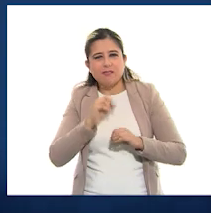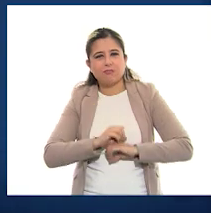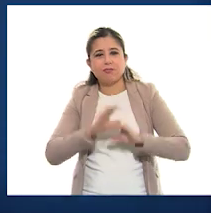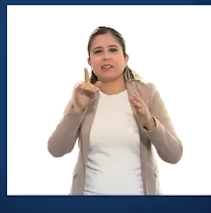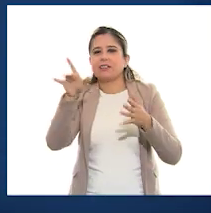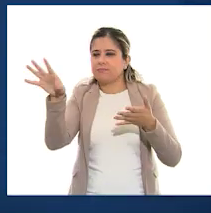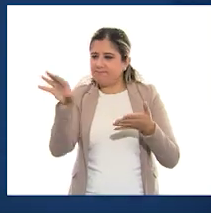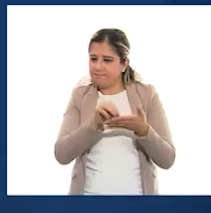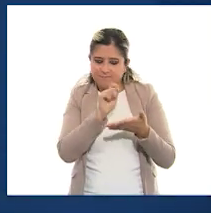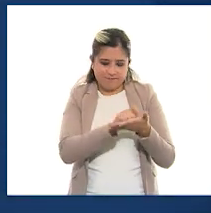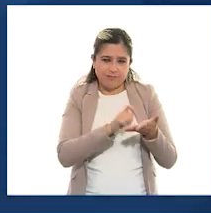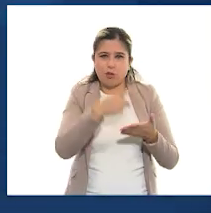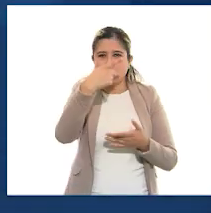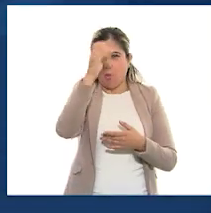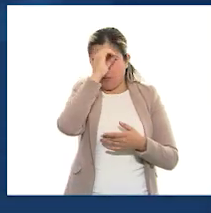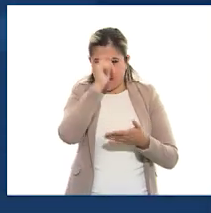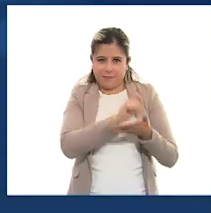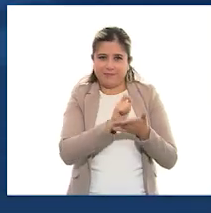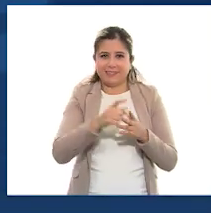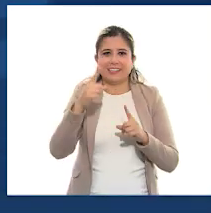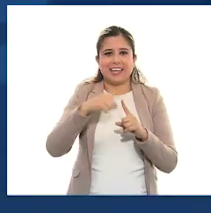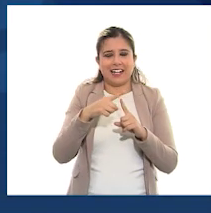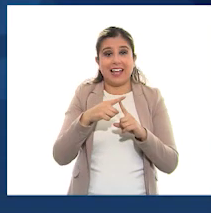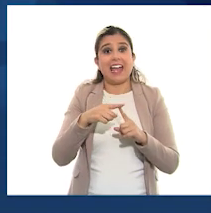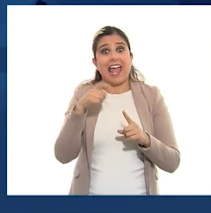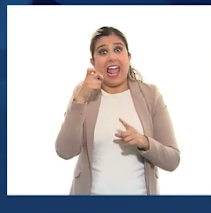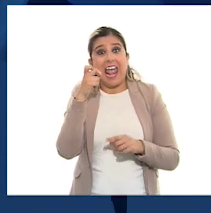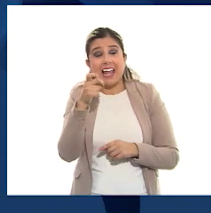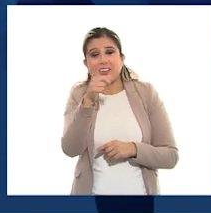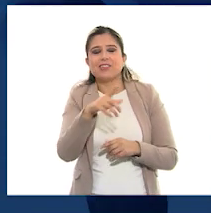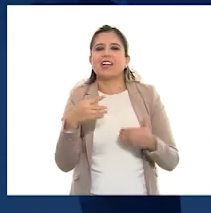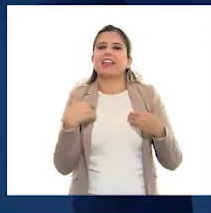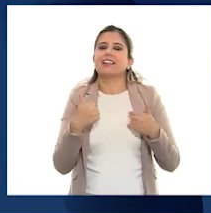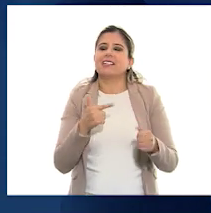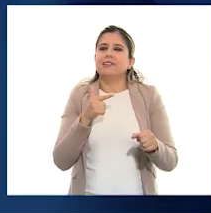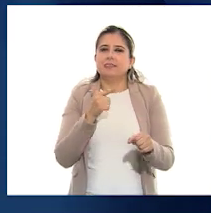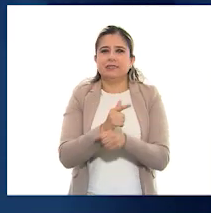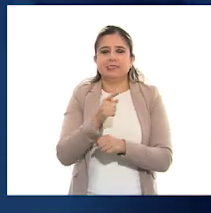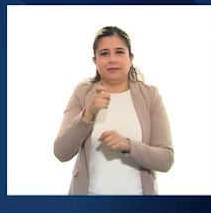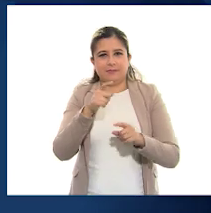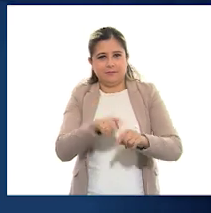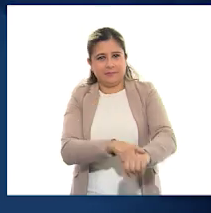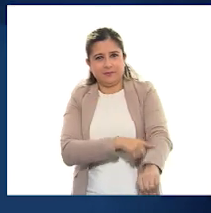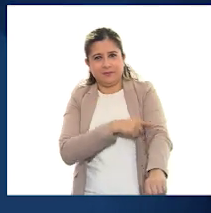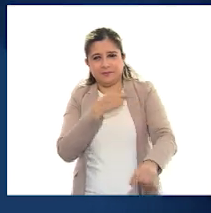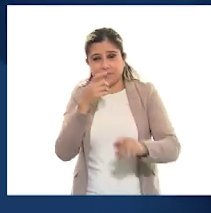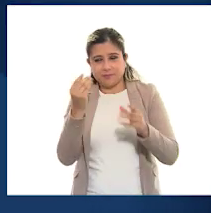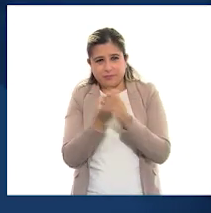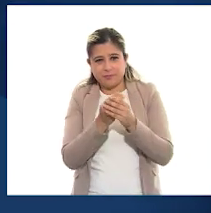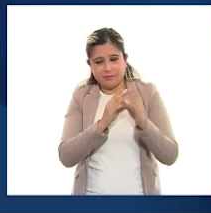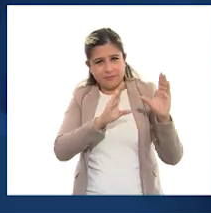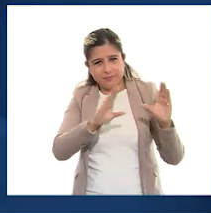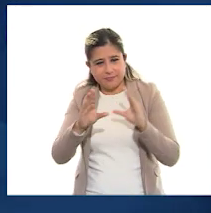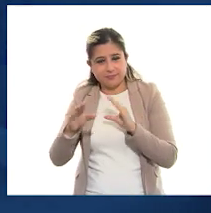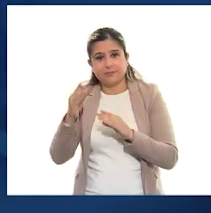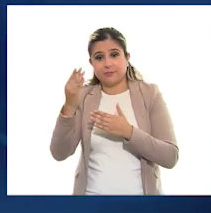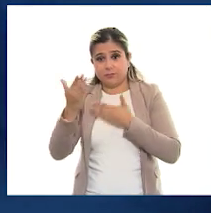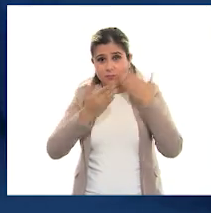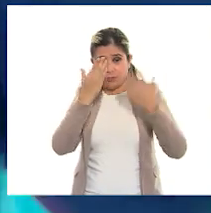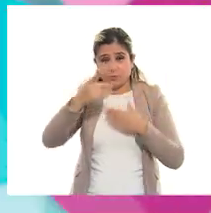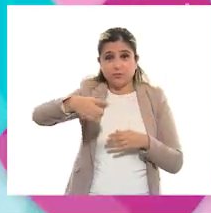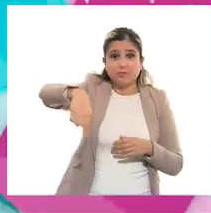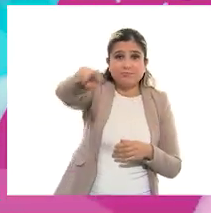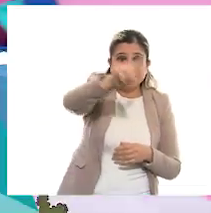reciente. Muy bien, María. Hasta este punto tenemos claro que a lo largo de estas sesiones, nuestros estudiantes en casa y